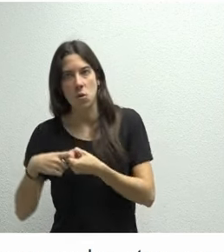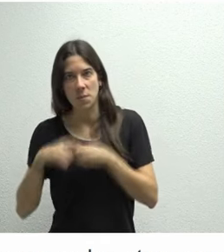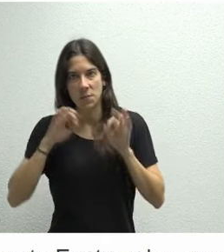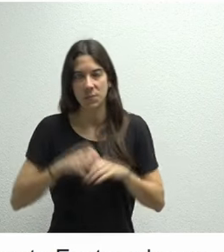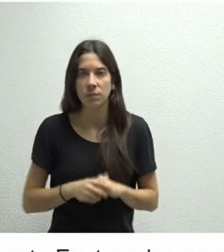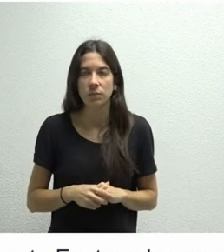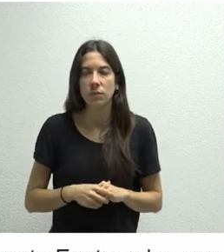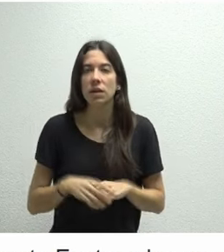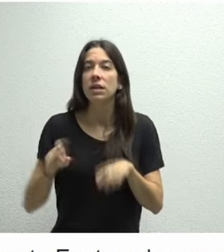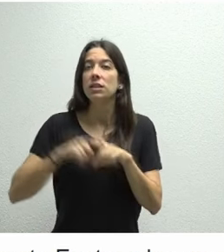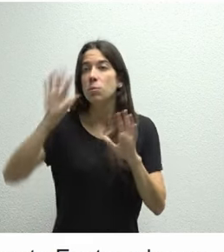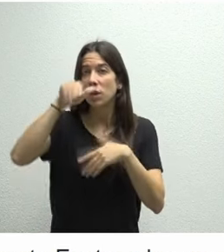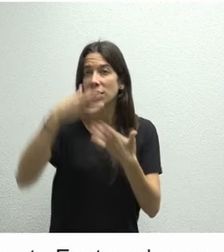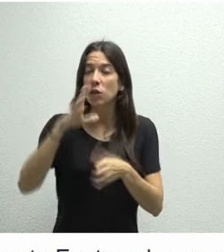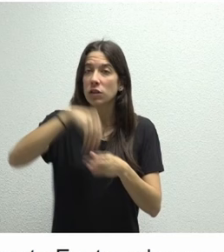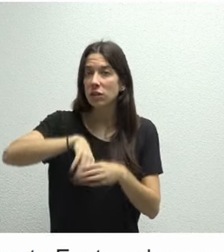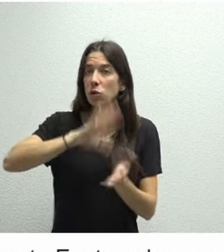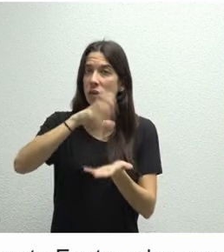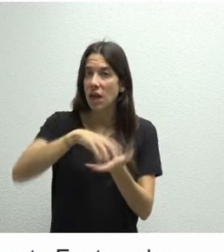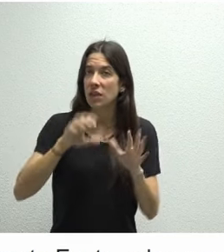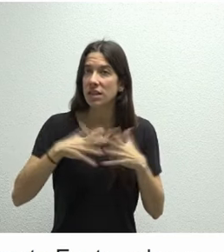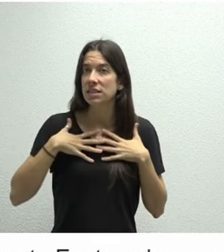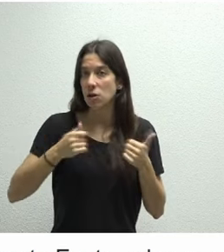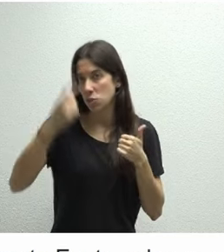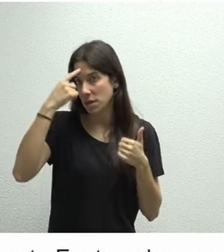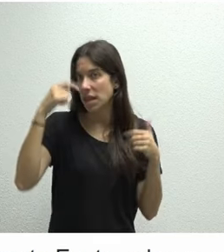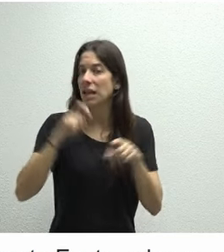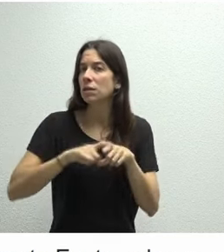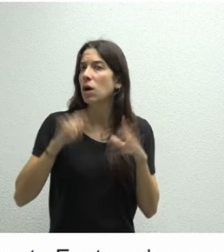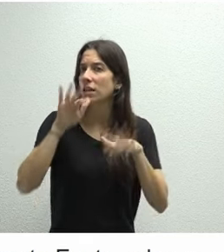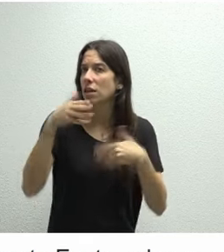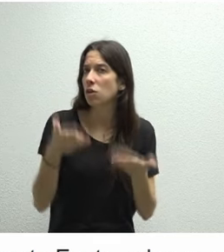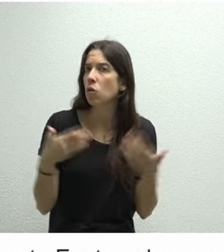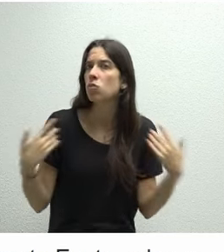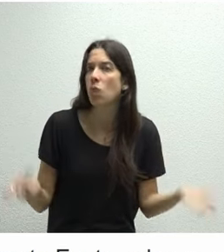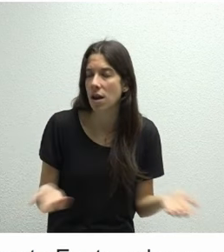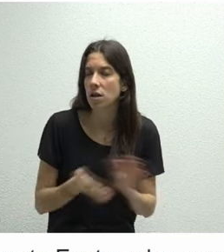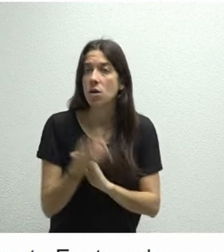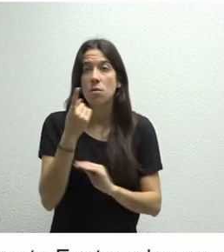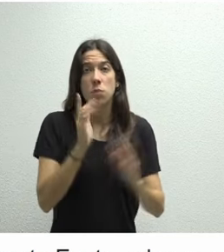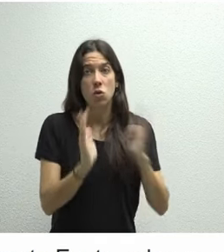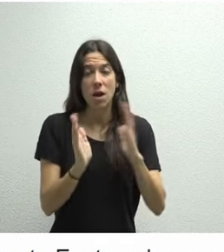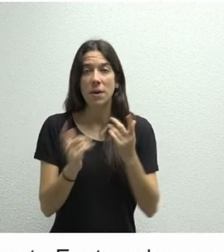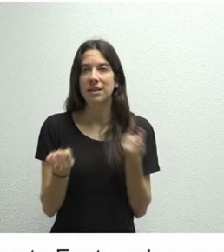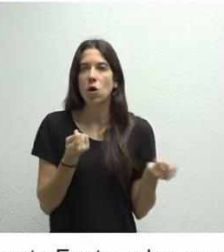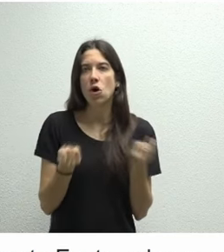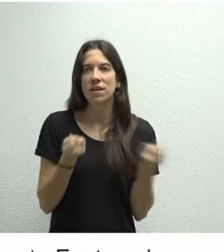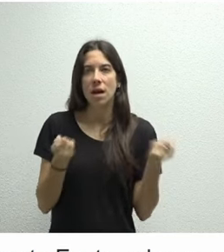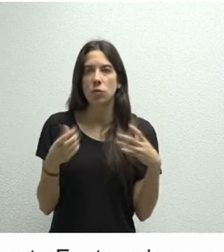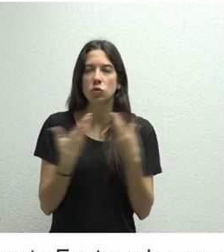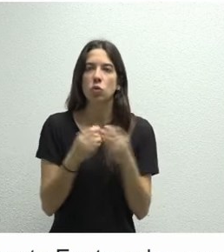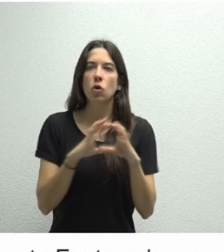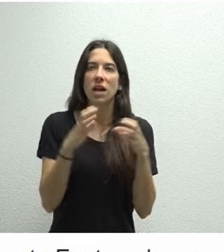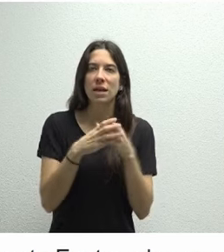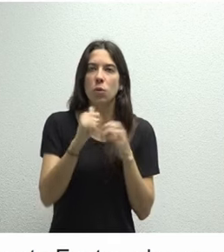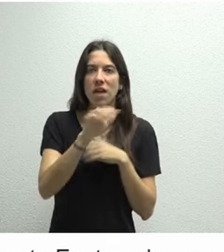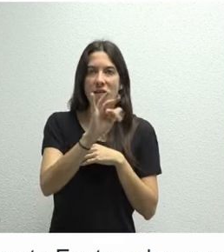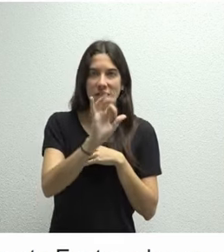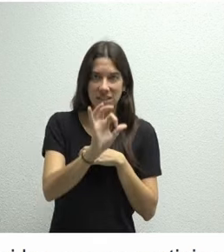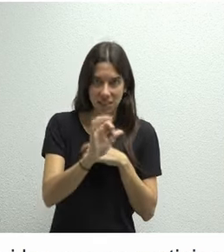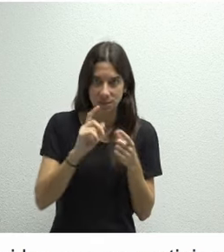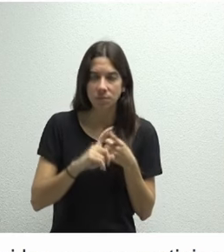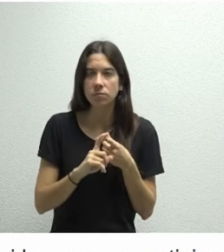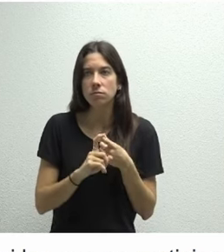atención hacemos nosotros en nuestra unidad de Salud Mental Bueno pues Por una parte hacemos las coordinaciones eh con el equipo de afas en las que